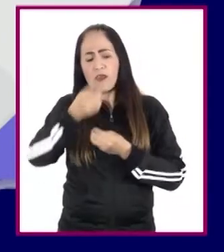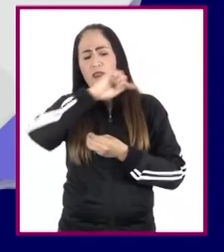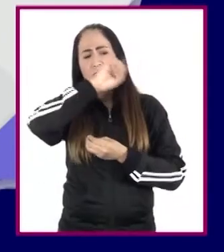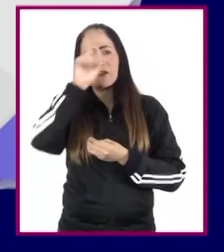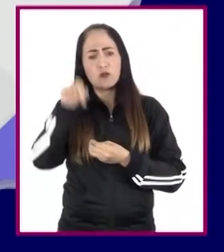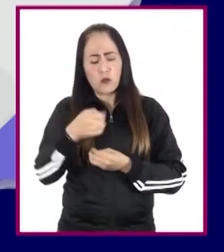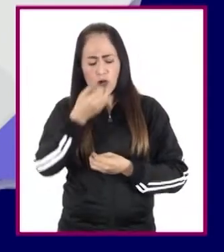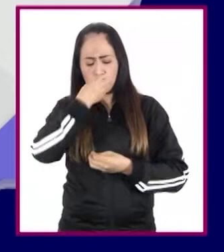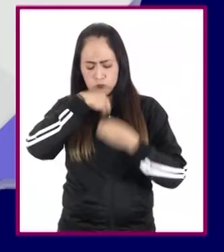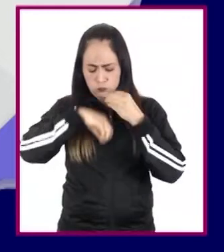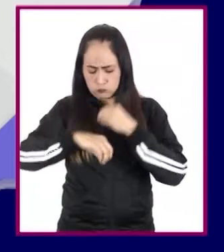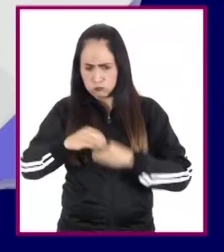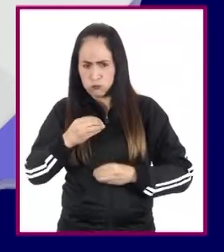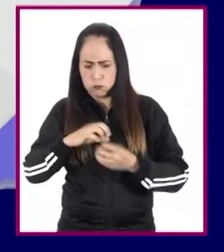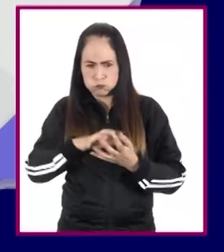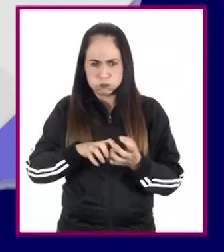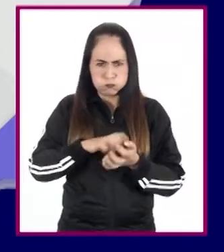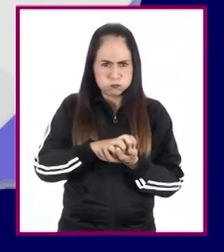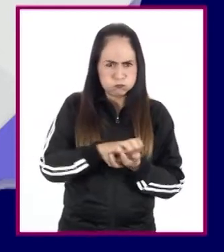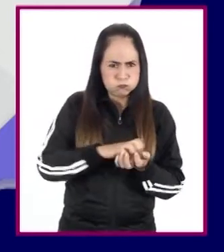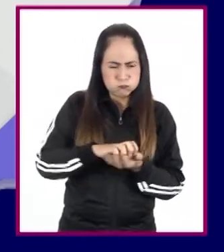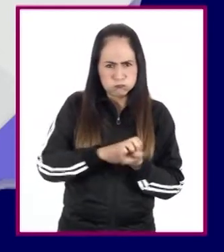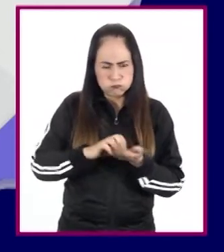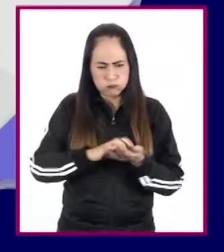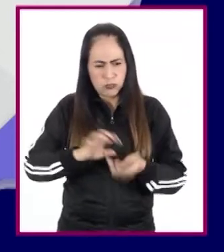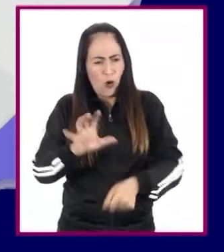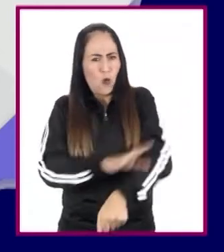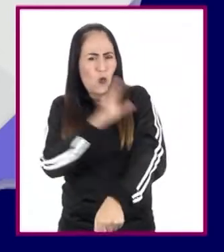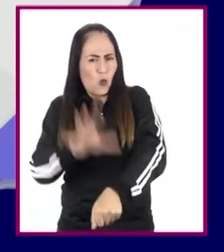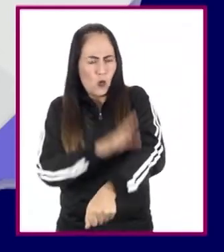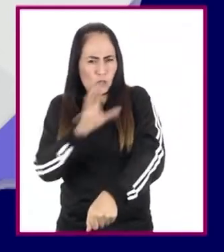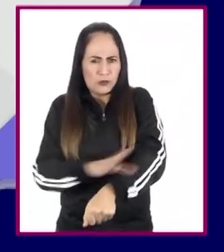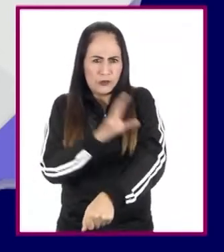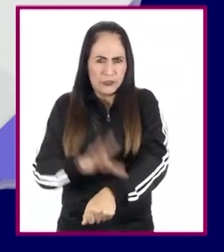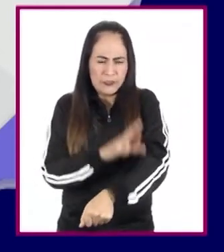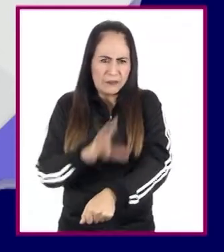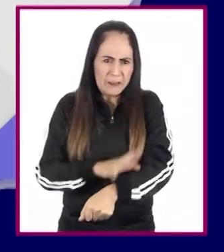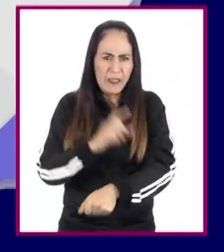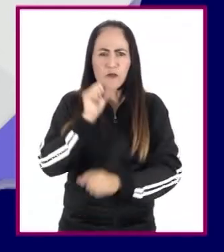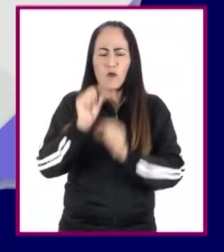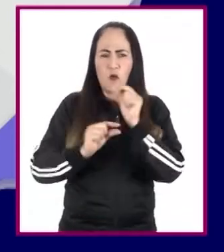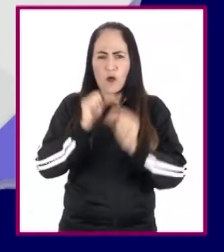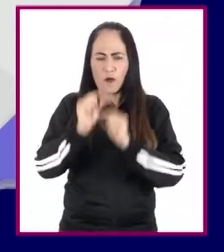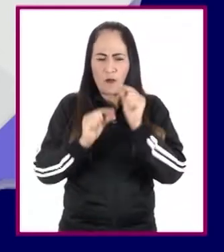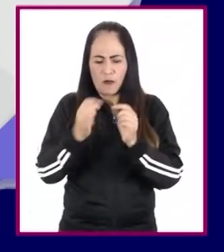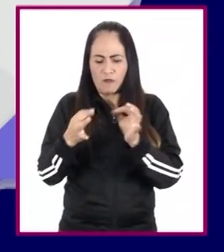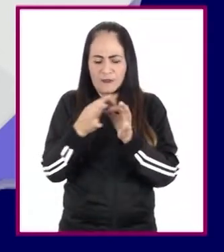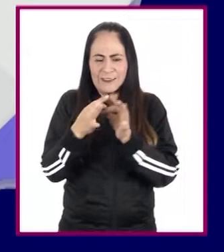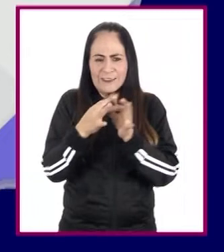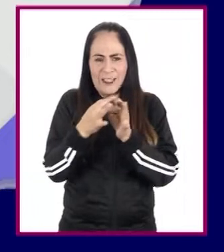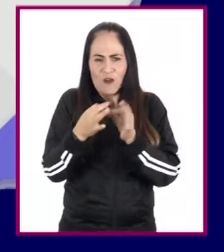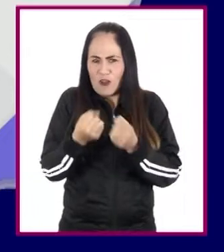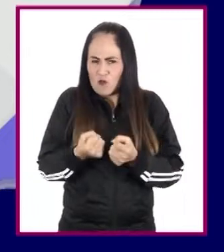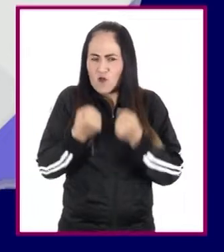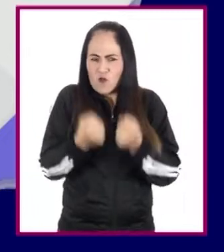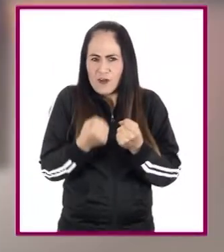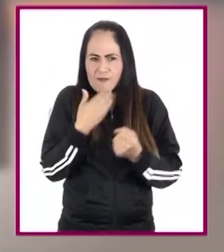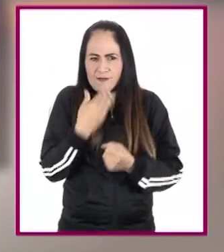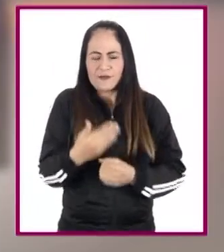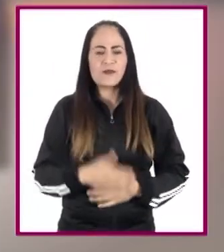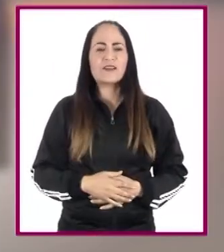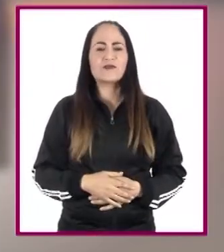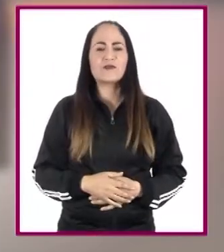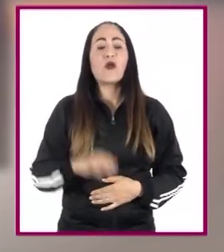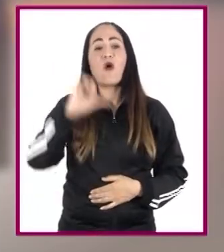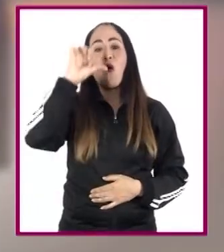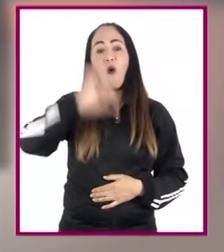células obtienen energía y moléculas más pequeñas que se pueden usar para construir componentes celulares. Los materiales que